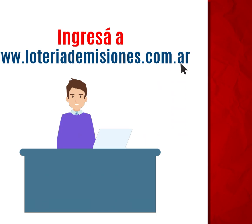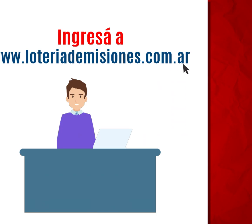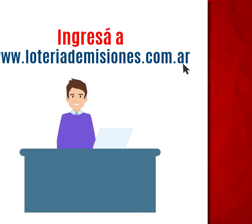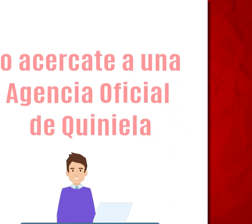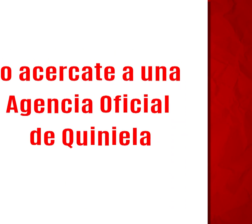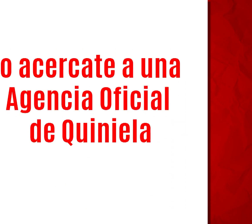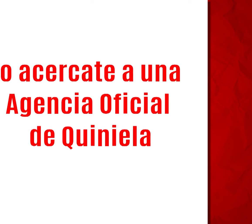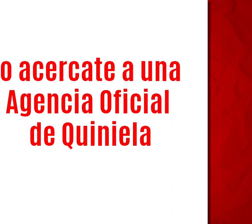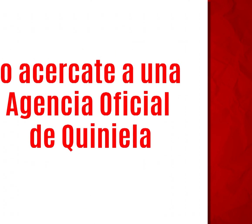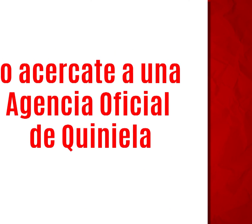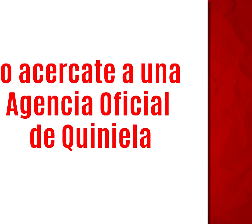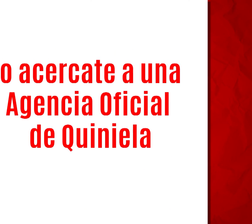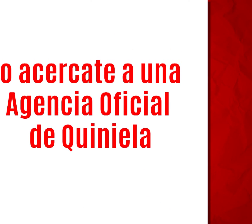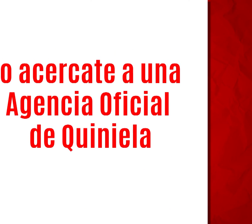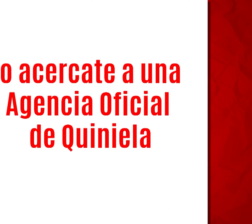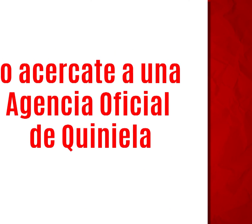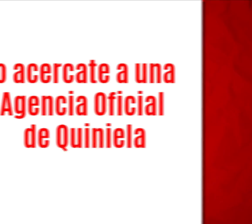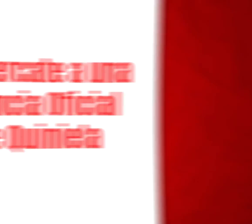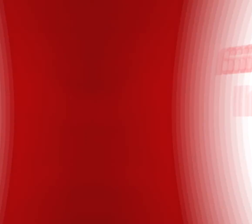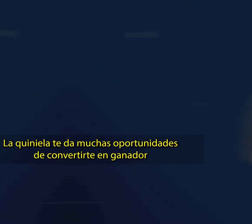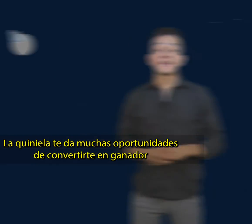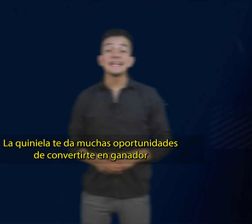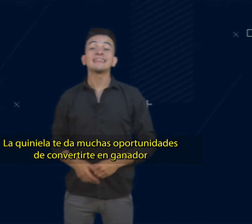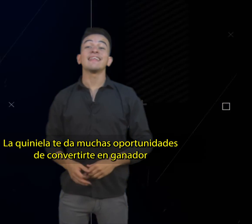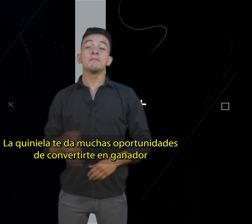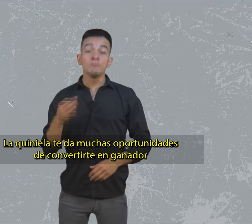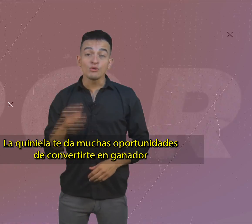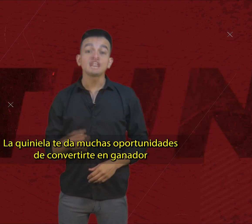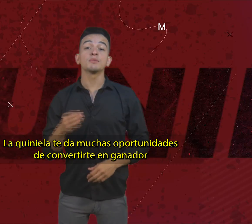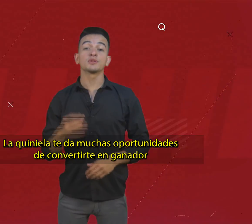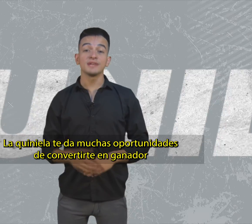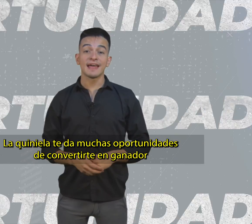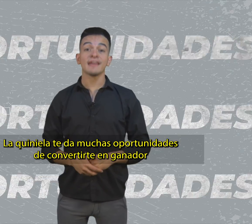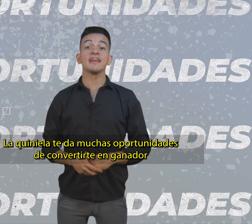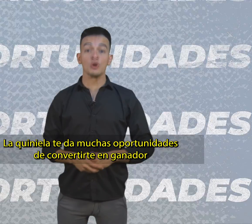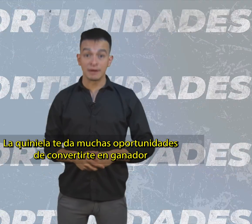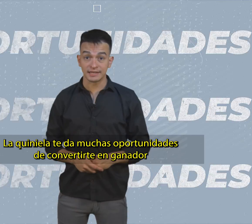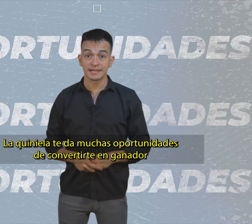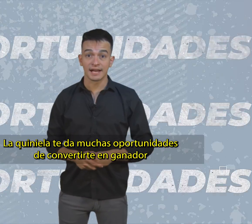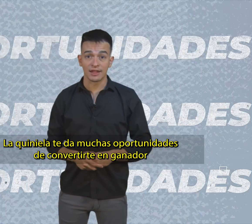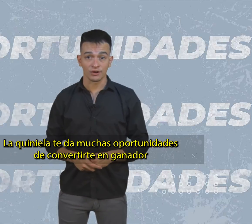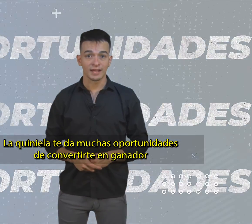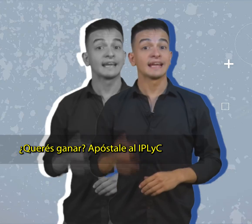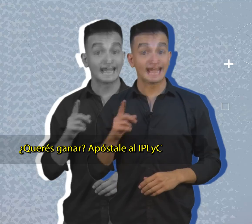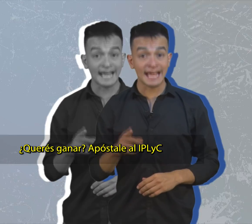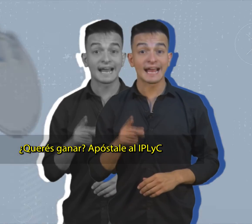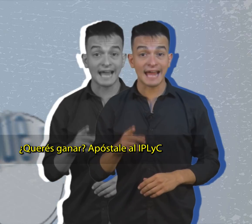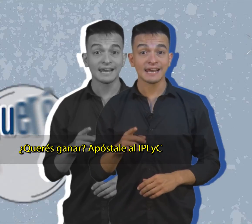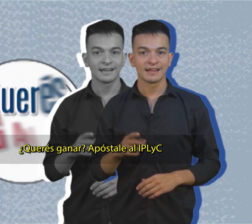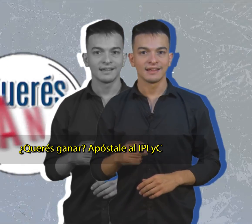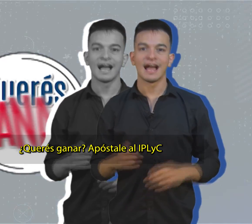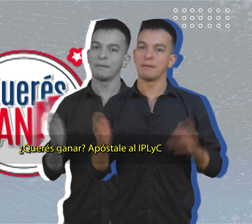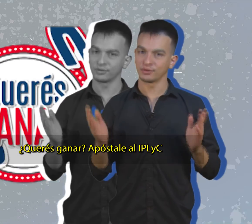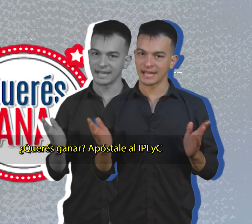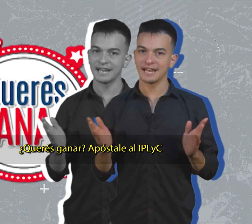www.loteriademisiones.com.ar o acércate a alguna agencia amiga. La quiniela te da muchas oportunidades de convertirte en ganador. ¿Querés